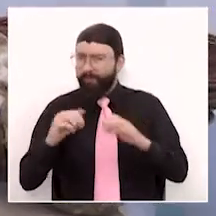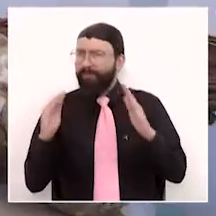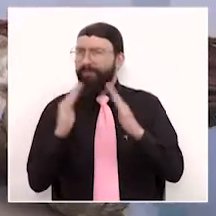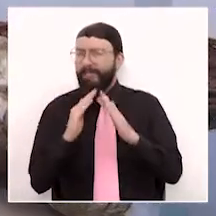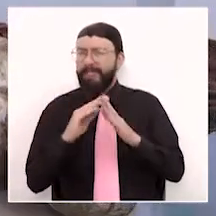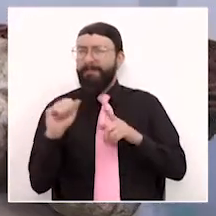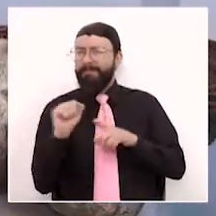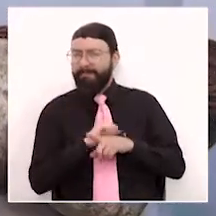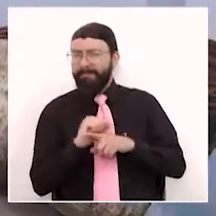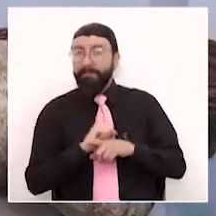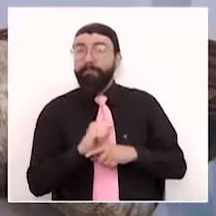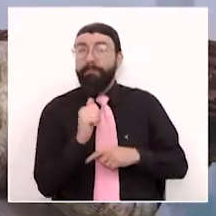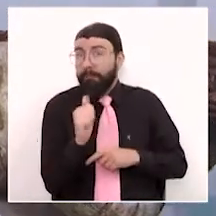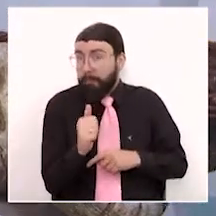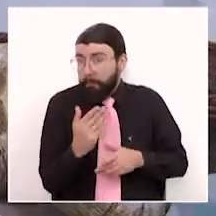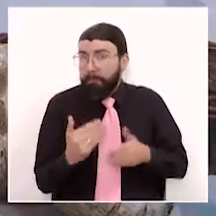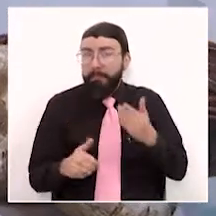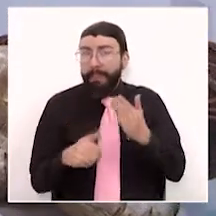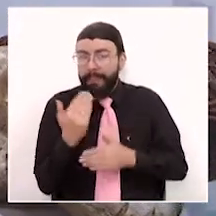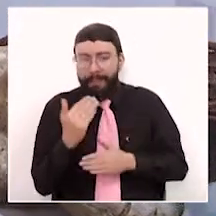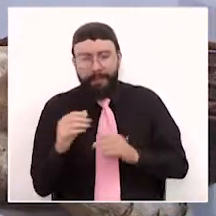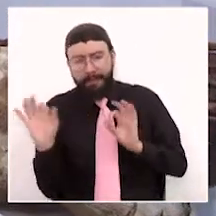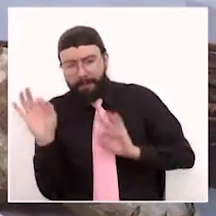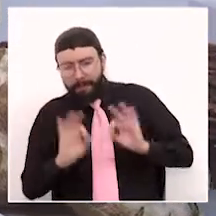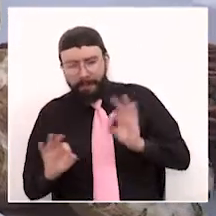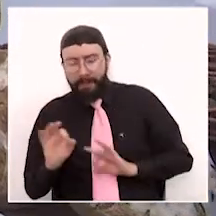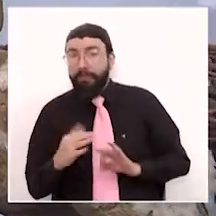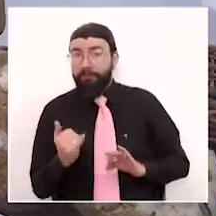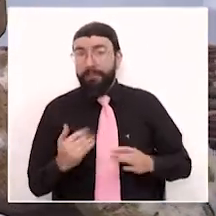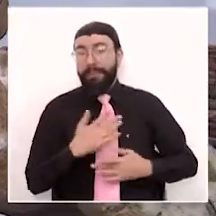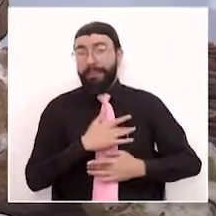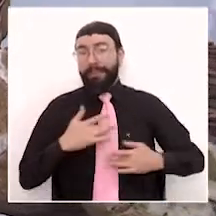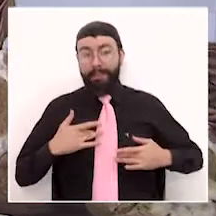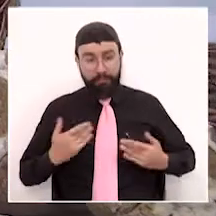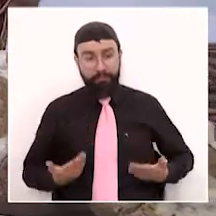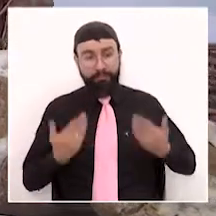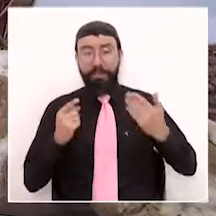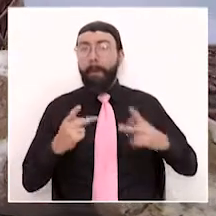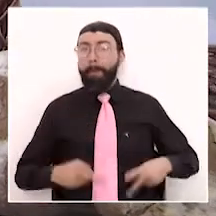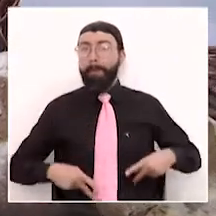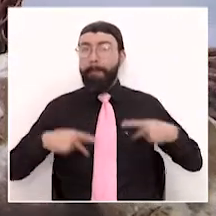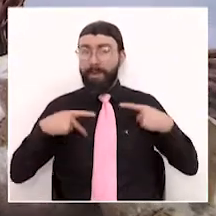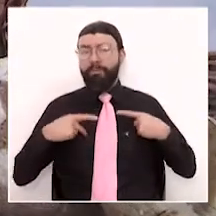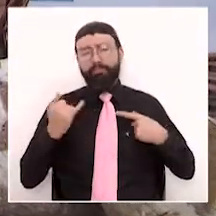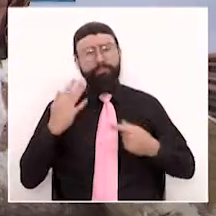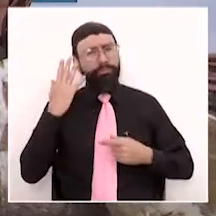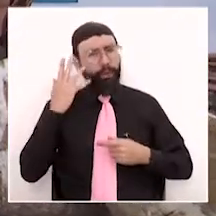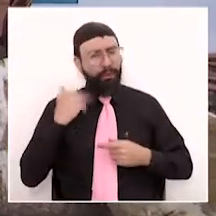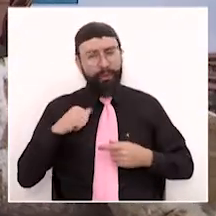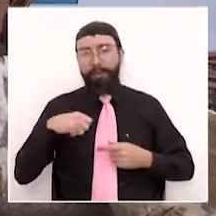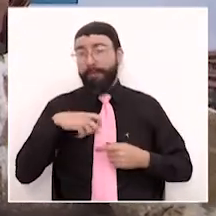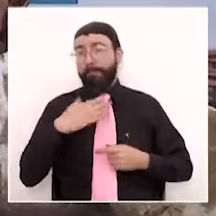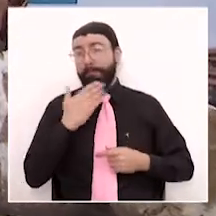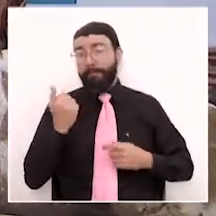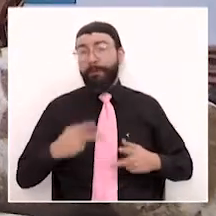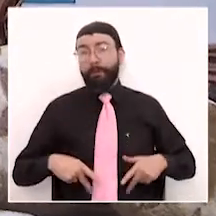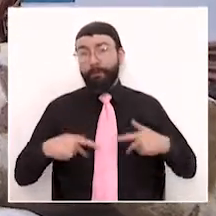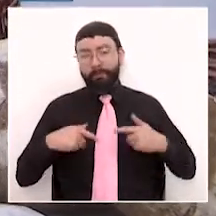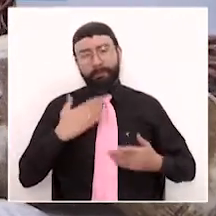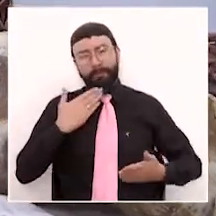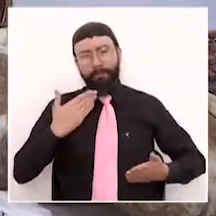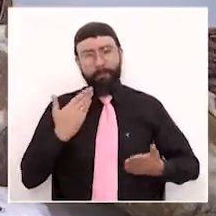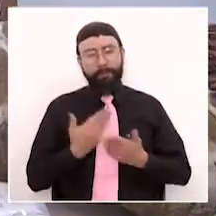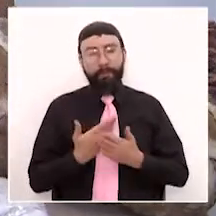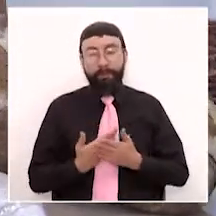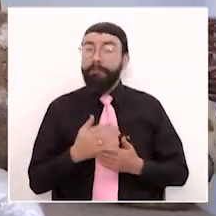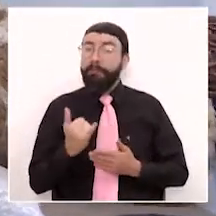para que empecemos a implementar hábitos saludables en nuestras vidas, para todos los días tener mejor calidad de vida. Muchas gracias